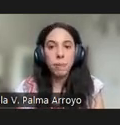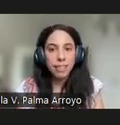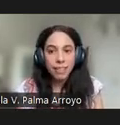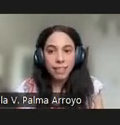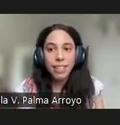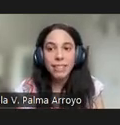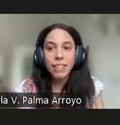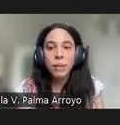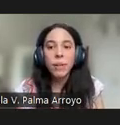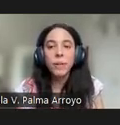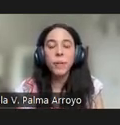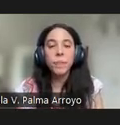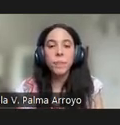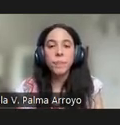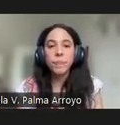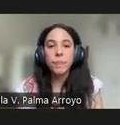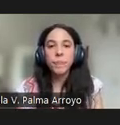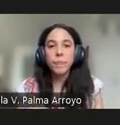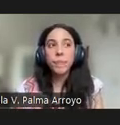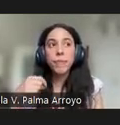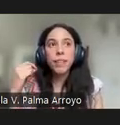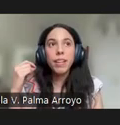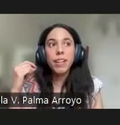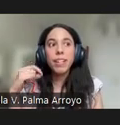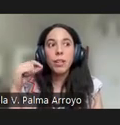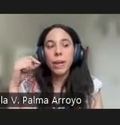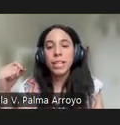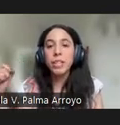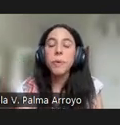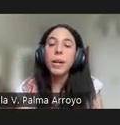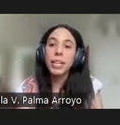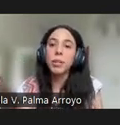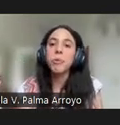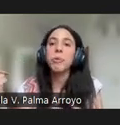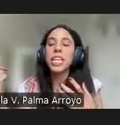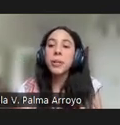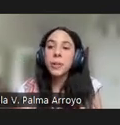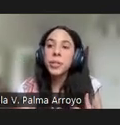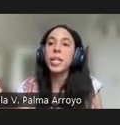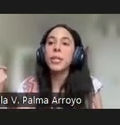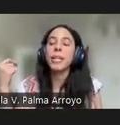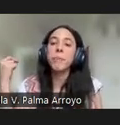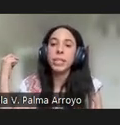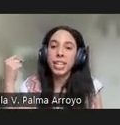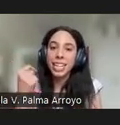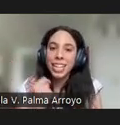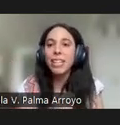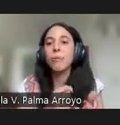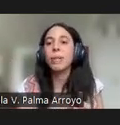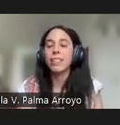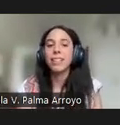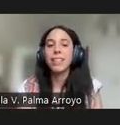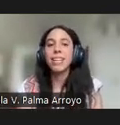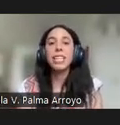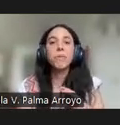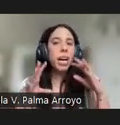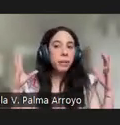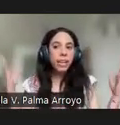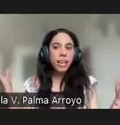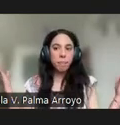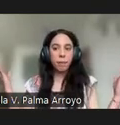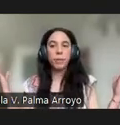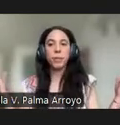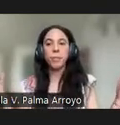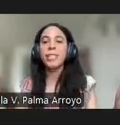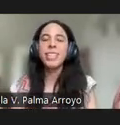ustedes representan ese dolor, lo van a dibujar como un icono y lo van a poner en ese lugar. Les voy a